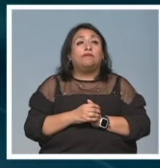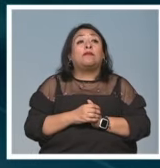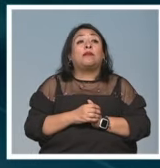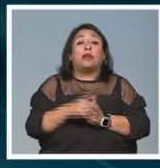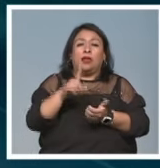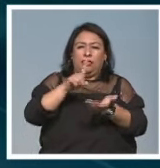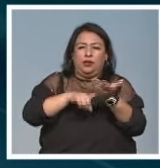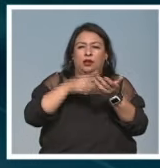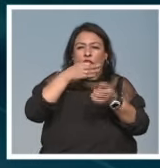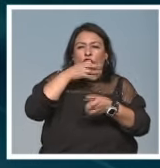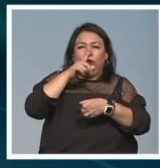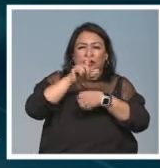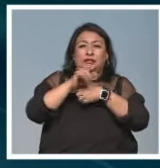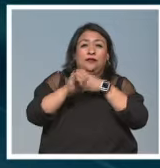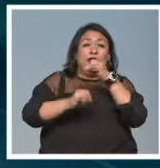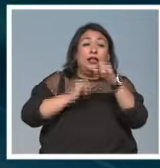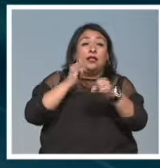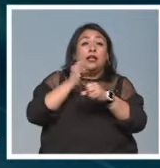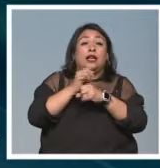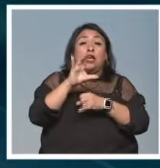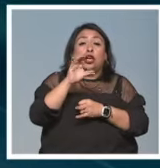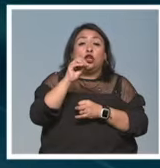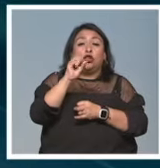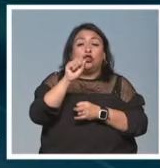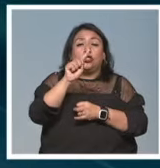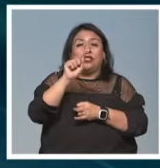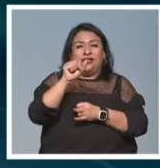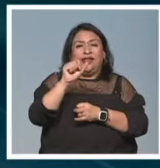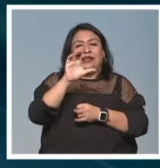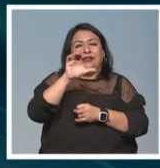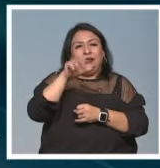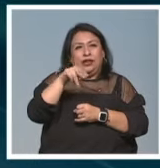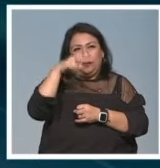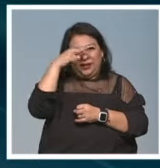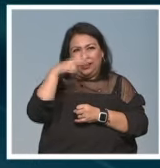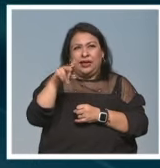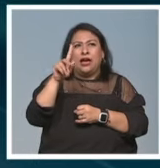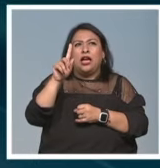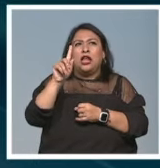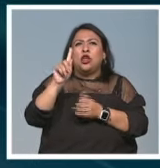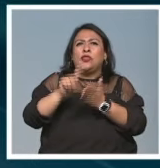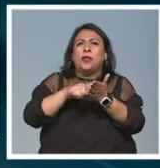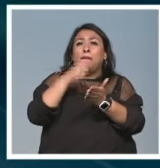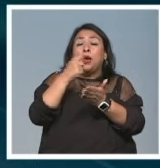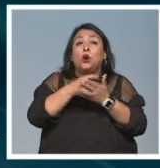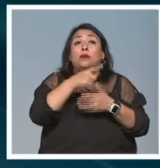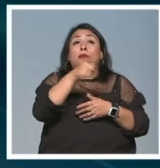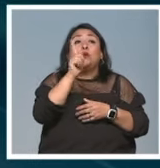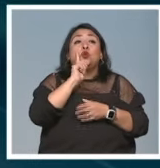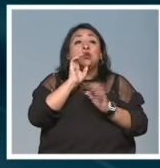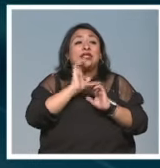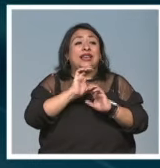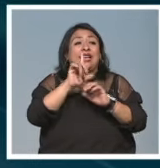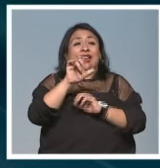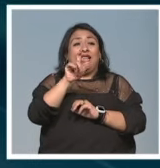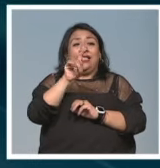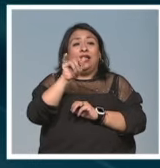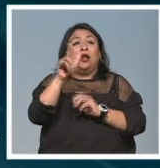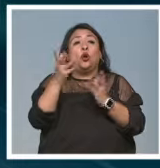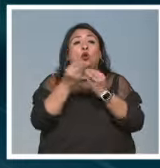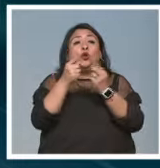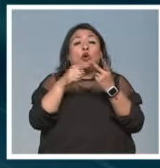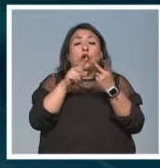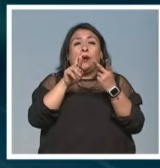Como parte del Festival Internacional de la Costa del Seno Mexicano en Tamaulipas, la soprano Leticia Altamirano compartirá escenario con el célebre